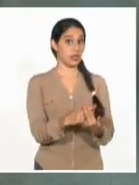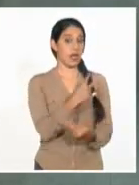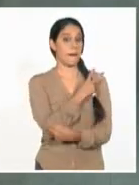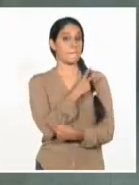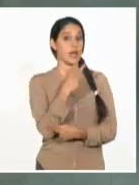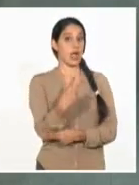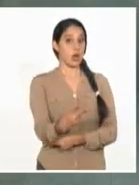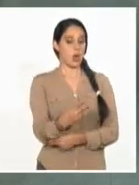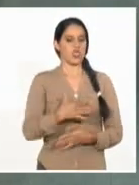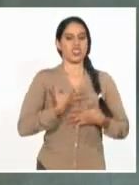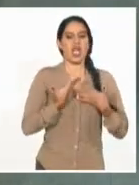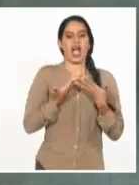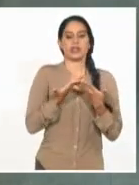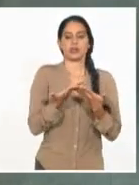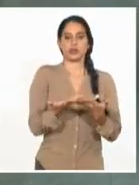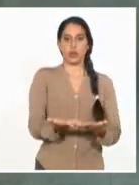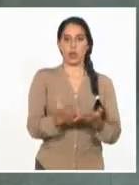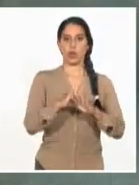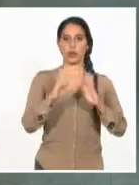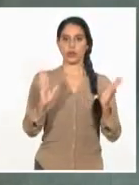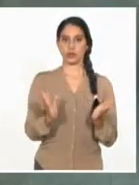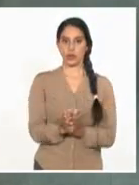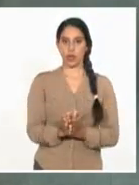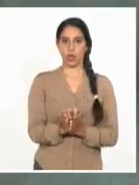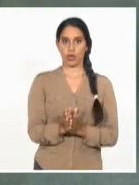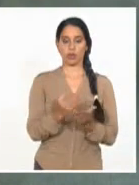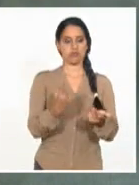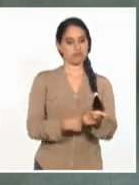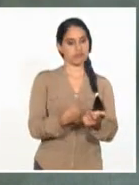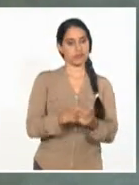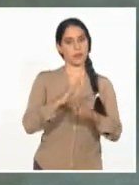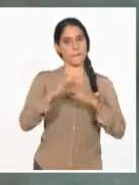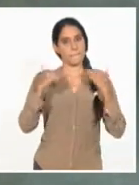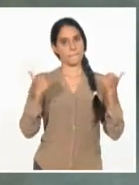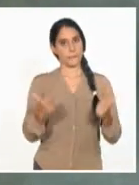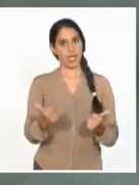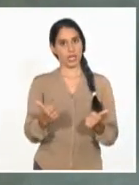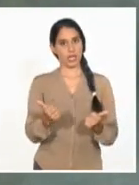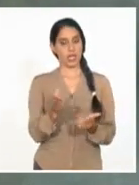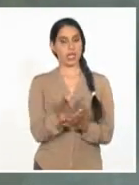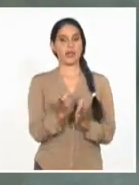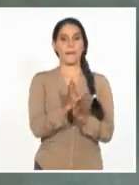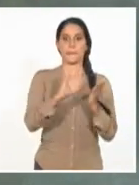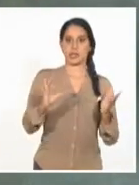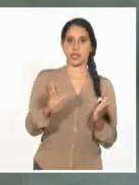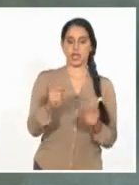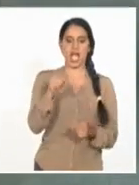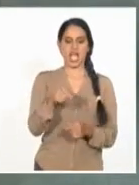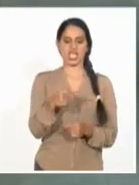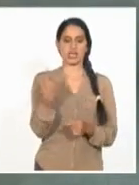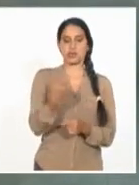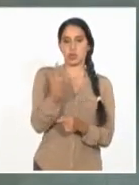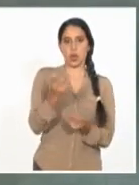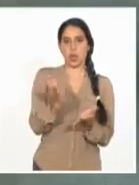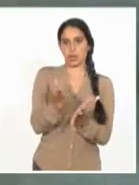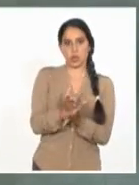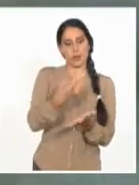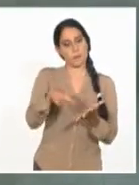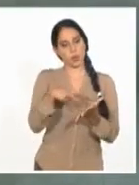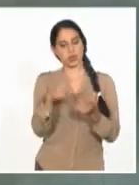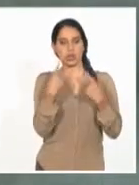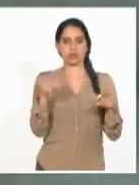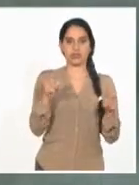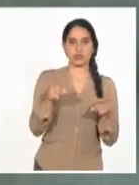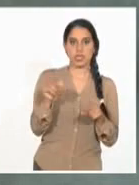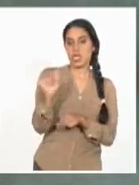darlo el todo por el todo, tanto por tu especialidad como la docencia. Aquí no solamente se estudia danza o música,